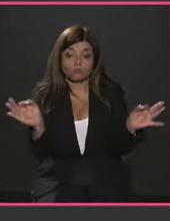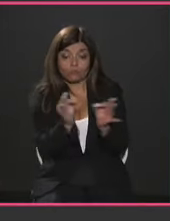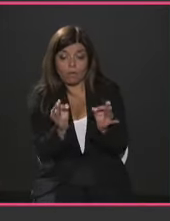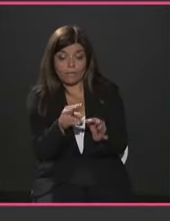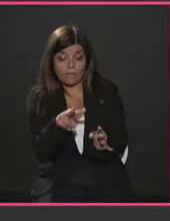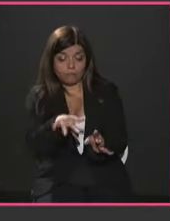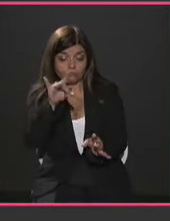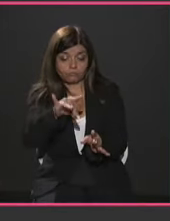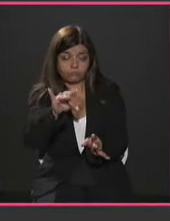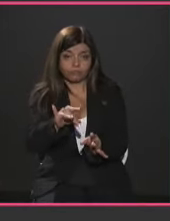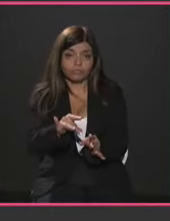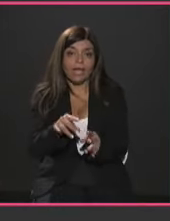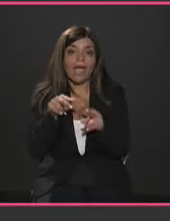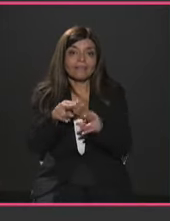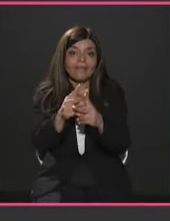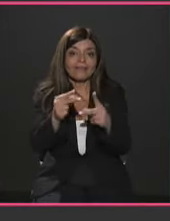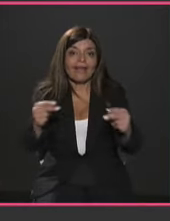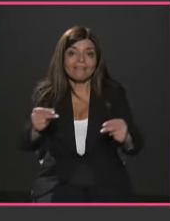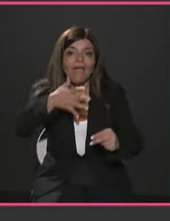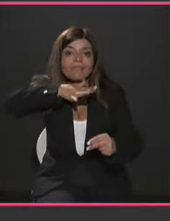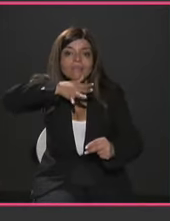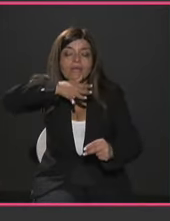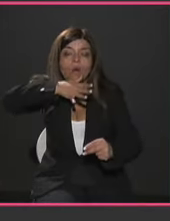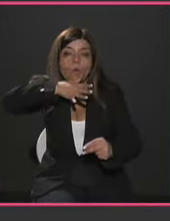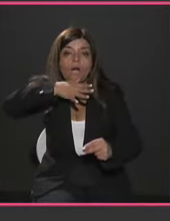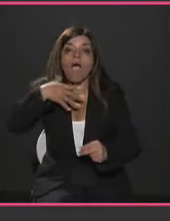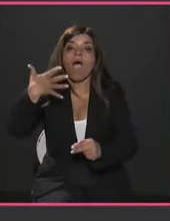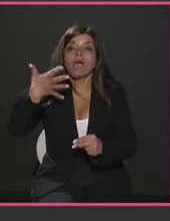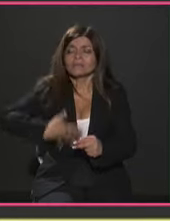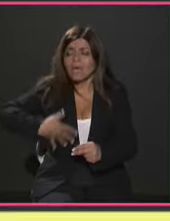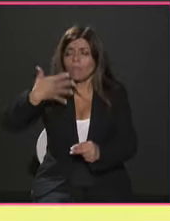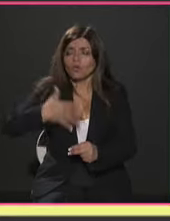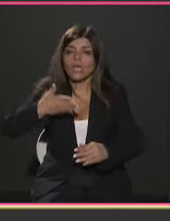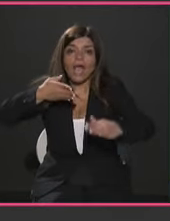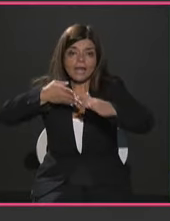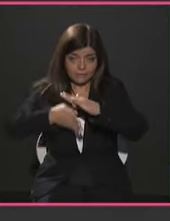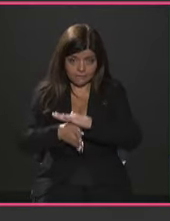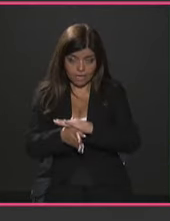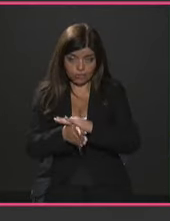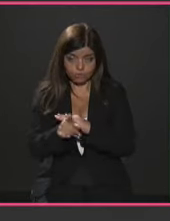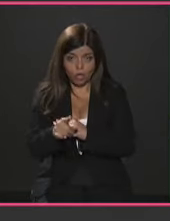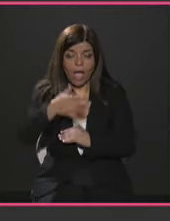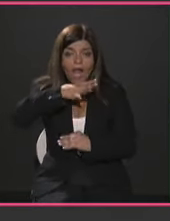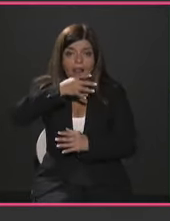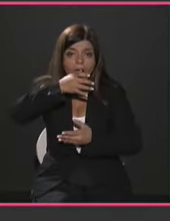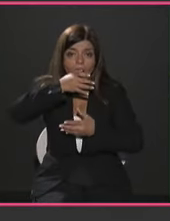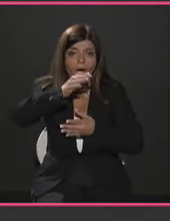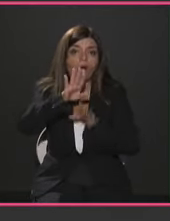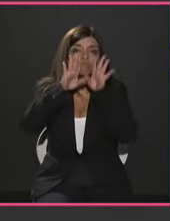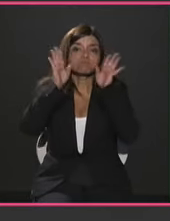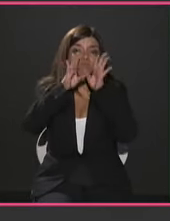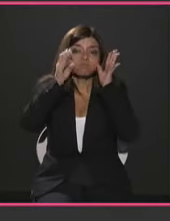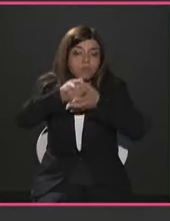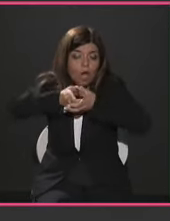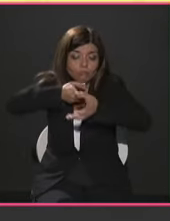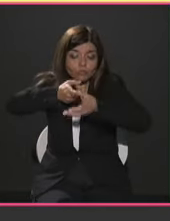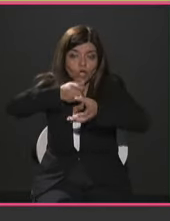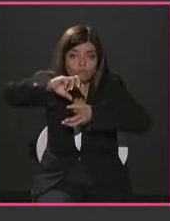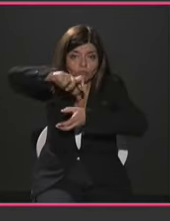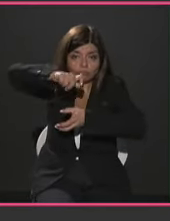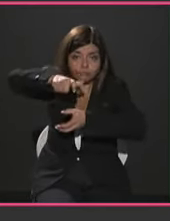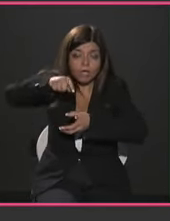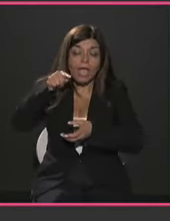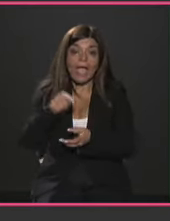aplican esta calidad de agua es mucho más importante y el acceso al agua potable está definido como una de